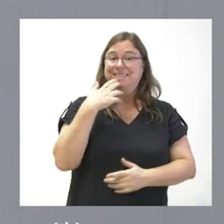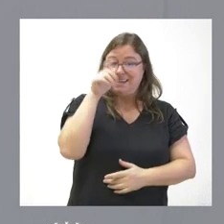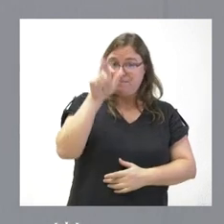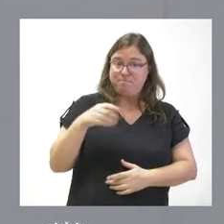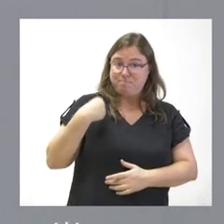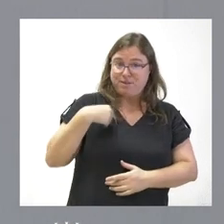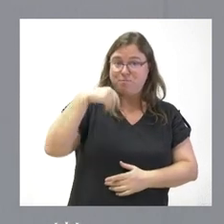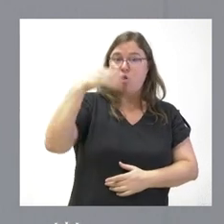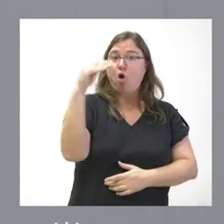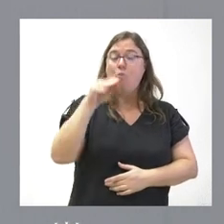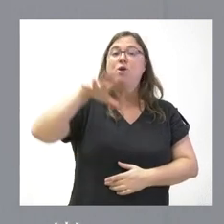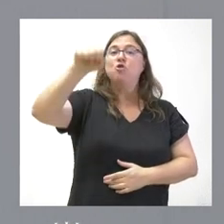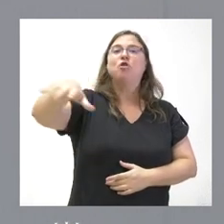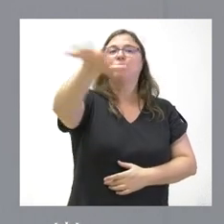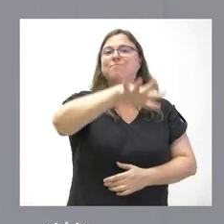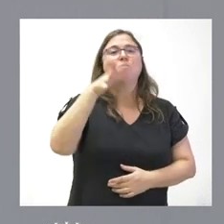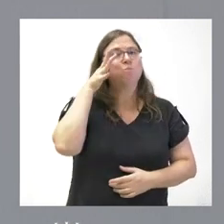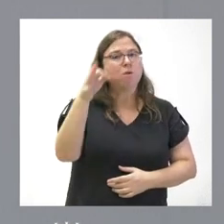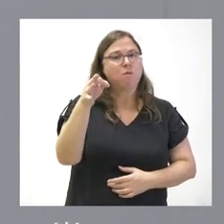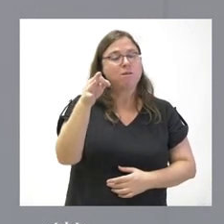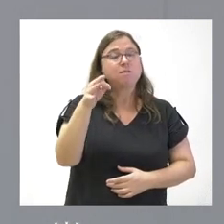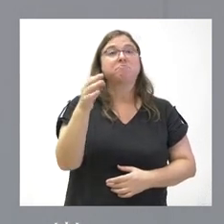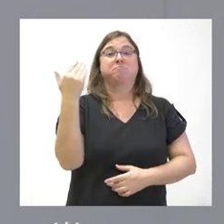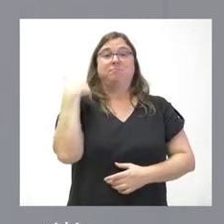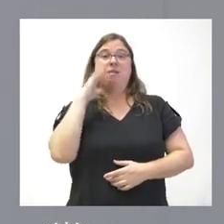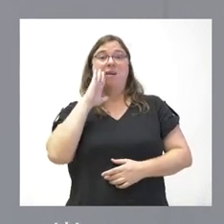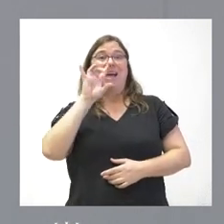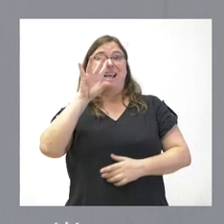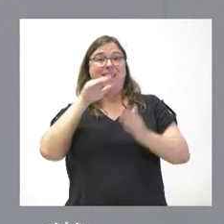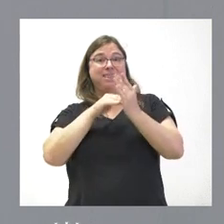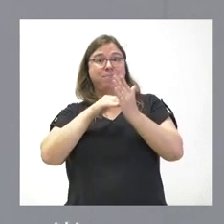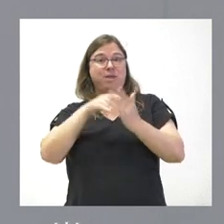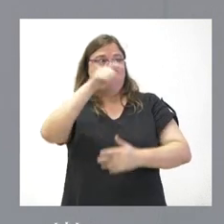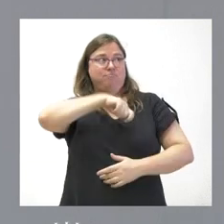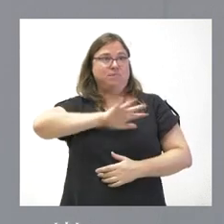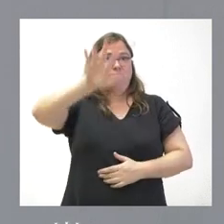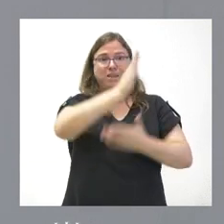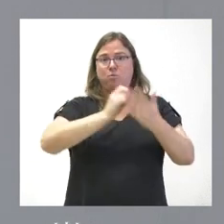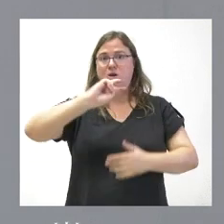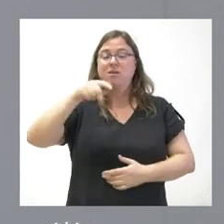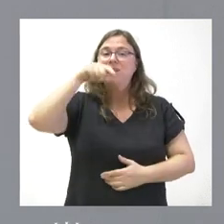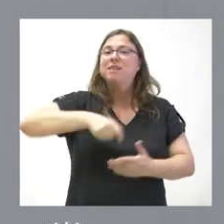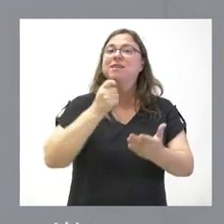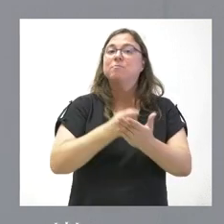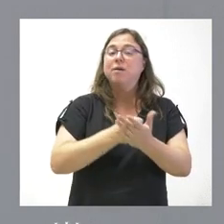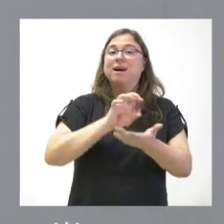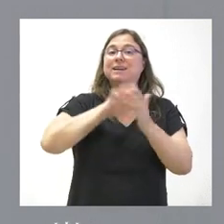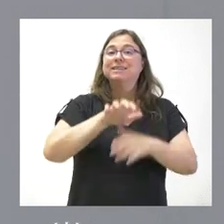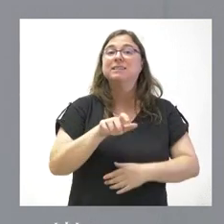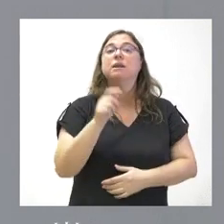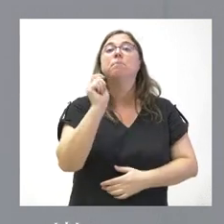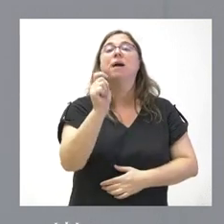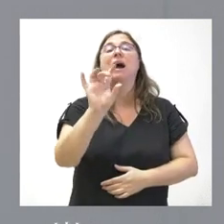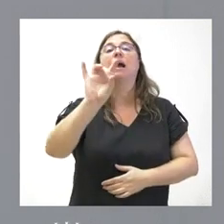esa misma vivienda en el mundo rural en vez de los 15,000 que se pagan en otras comunidades autónomas aquí pagará solo en Castilla de León